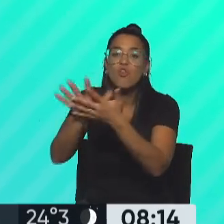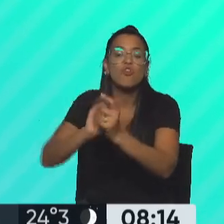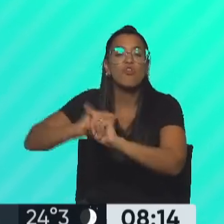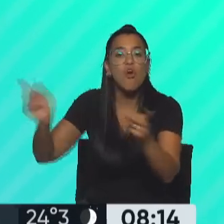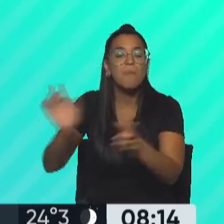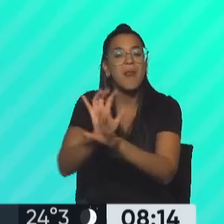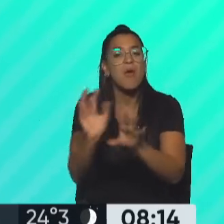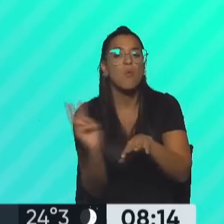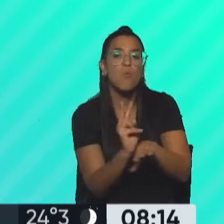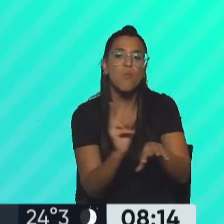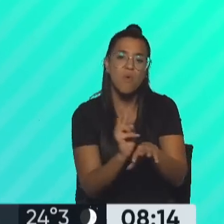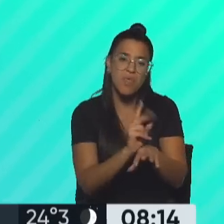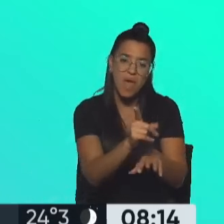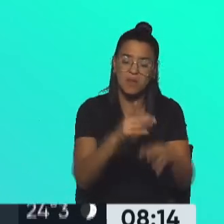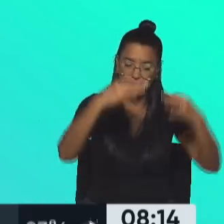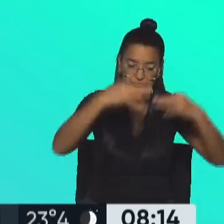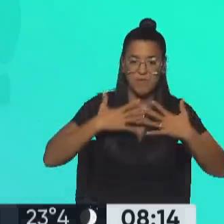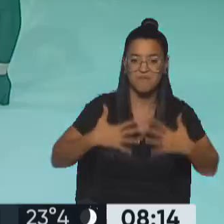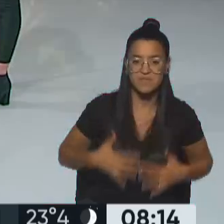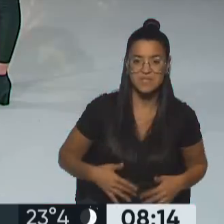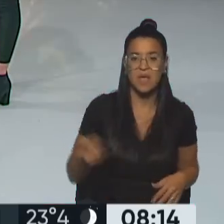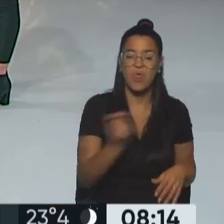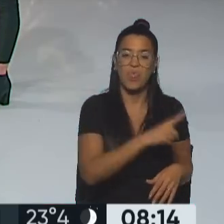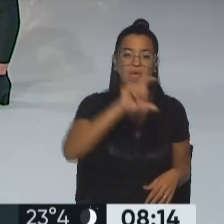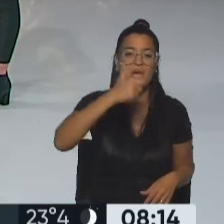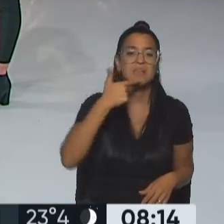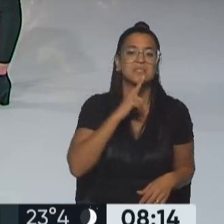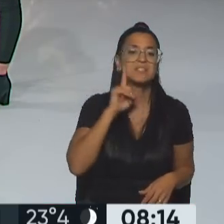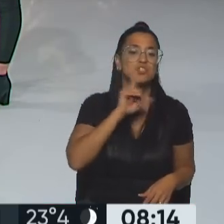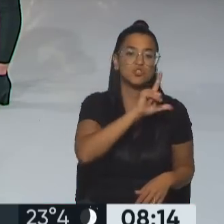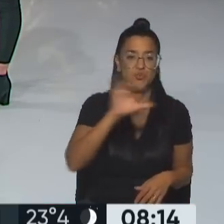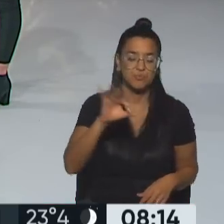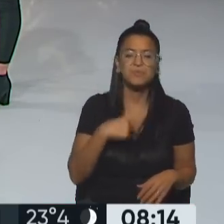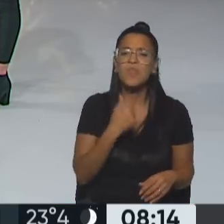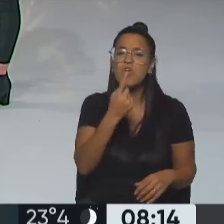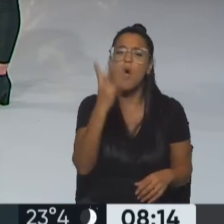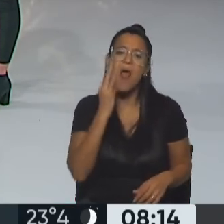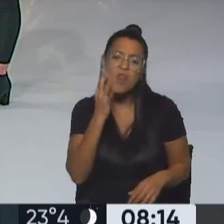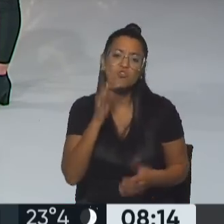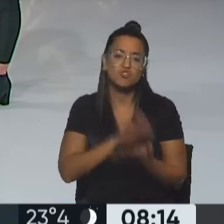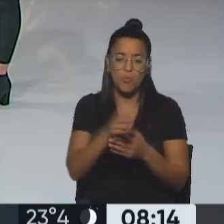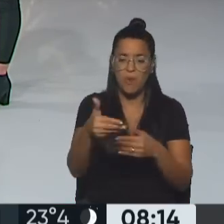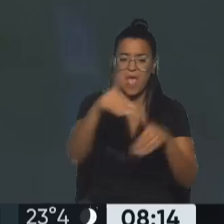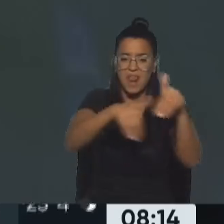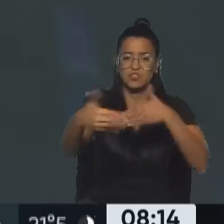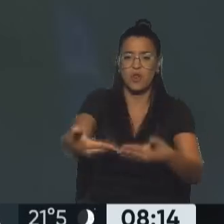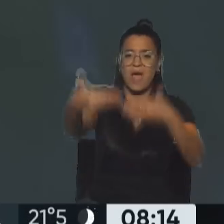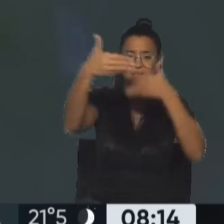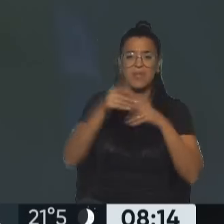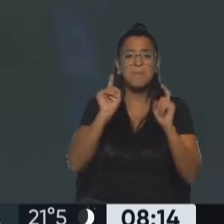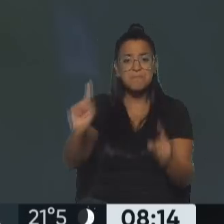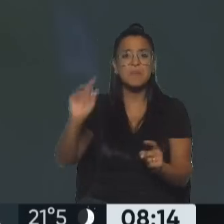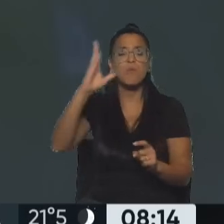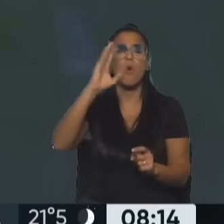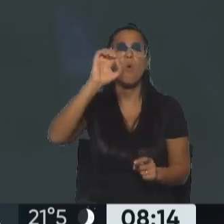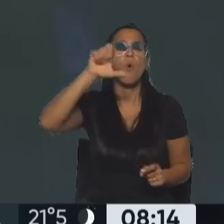de resguardar la integridad física de Castillo Ale se dijo algo sobre el anticipo de elecciones que había hecho referencia a la propia